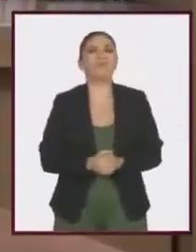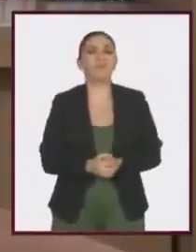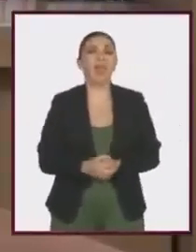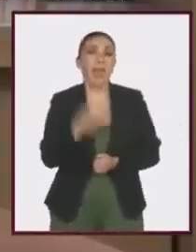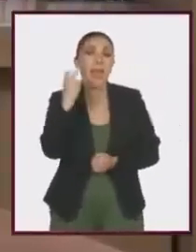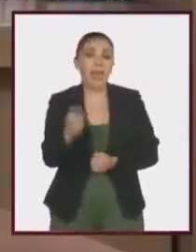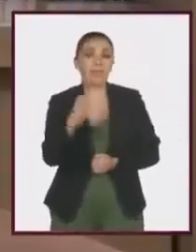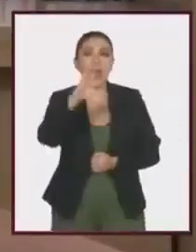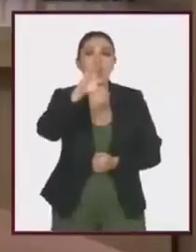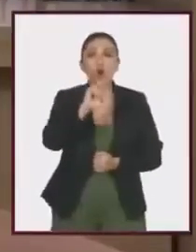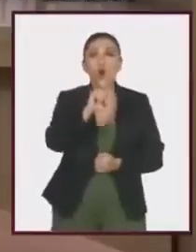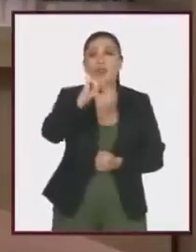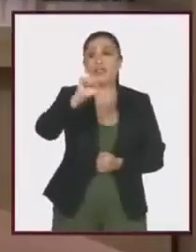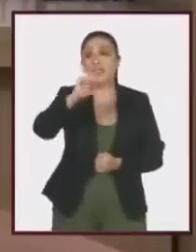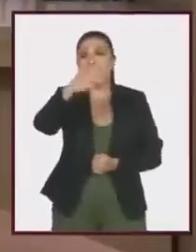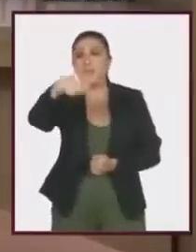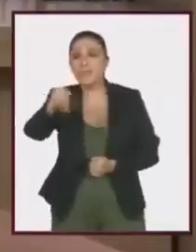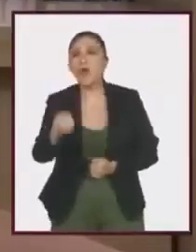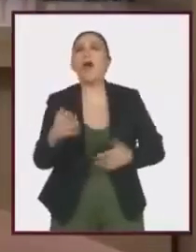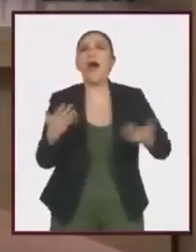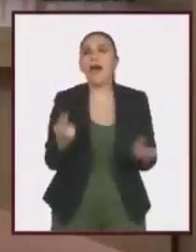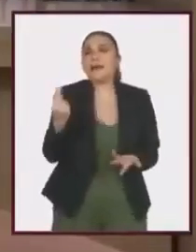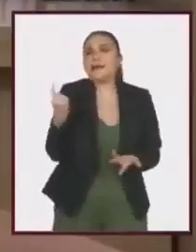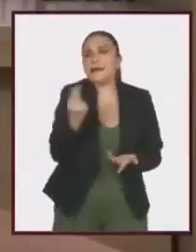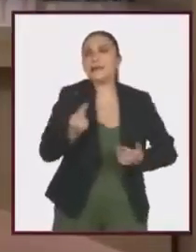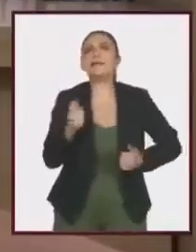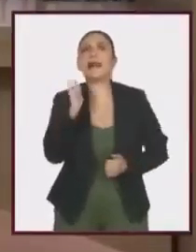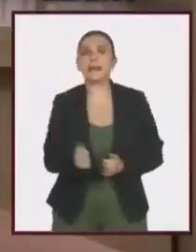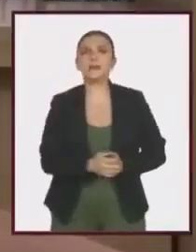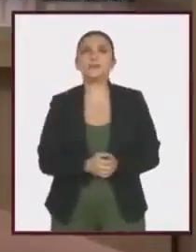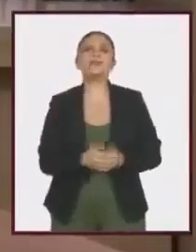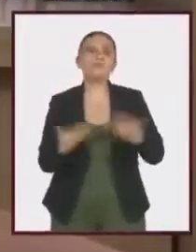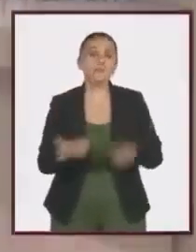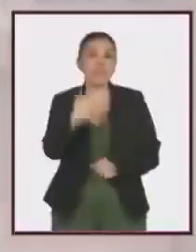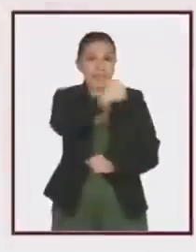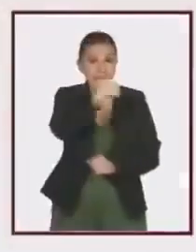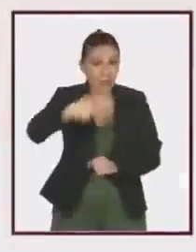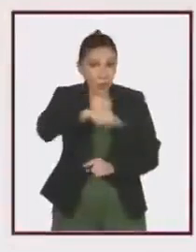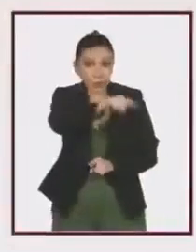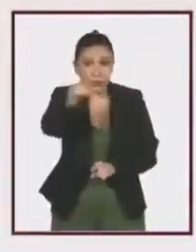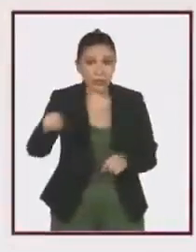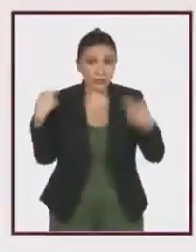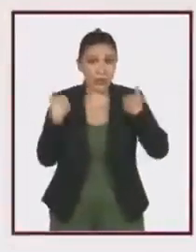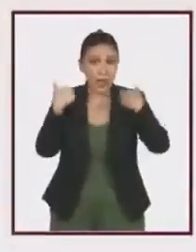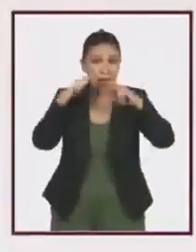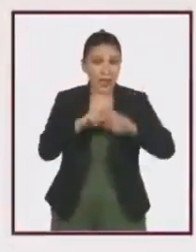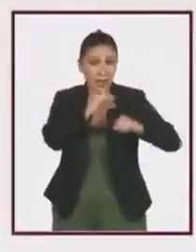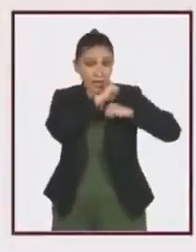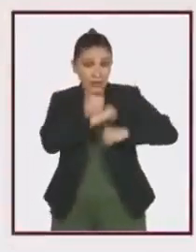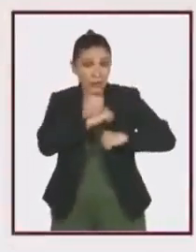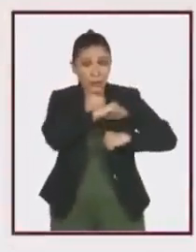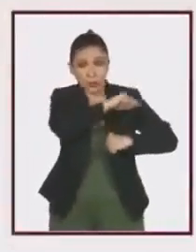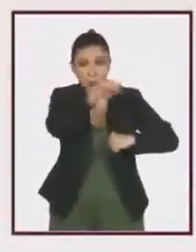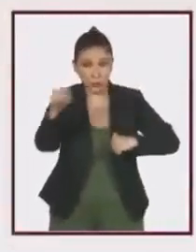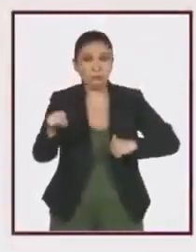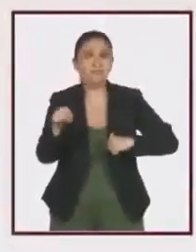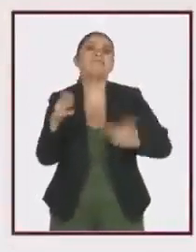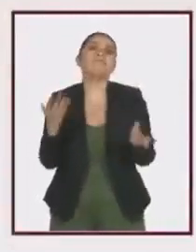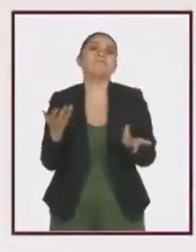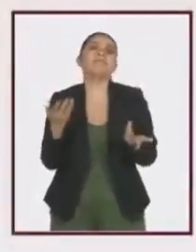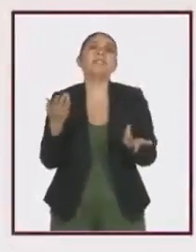tanto, implica el que cada una de ustedes y cada uno de ustedes como